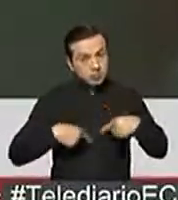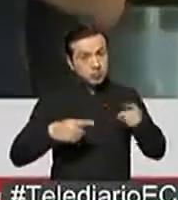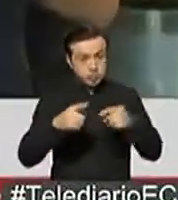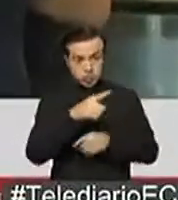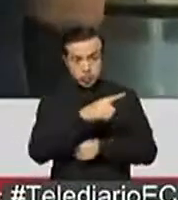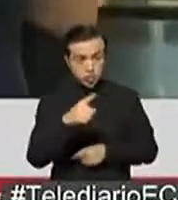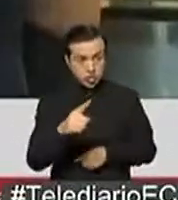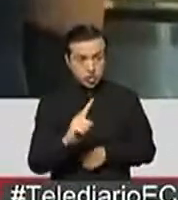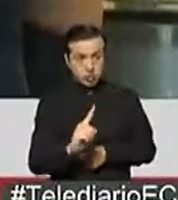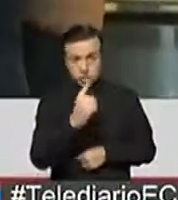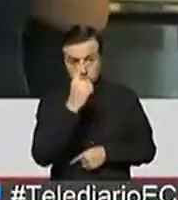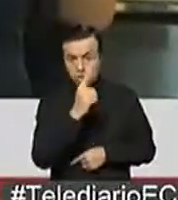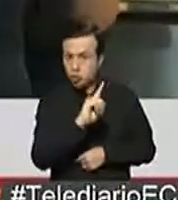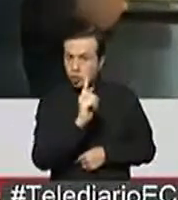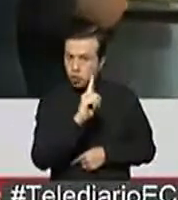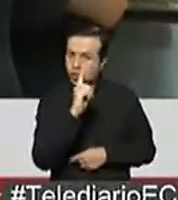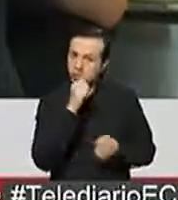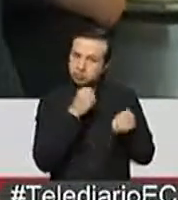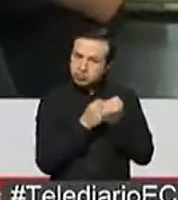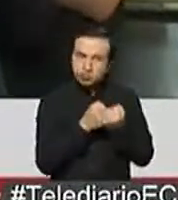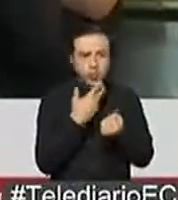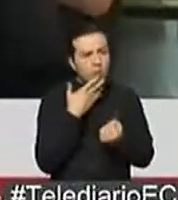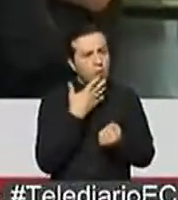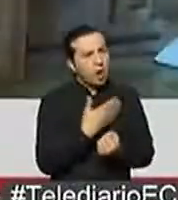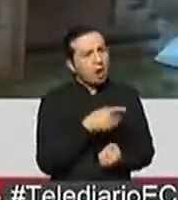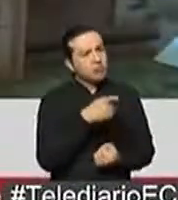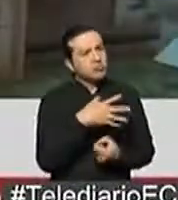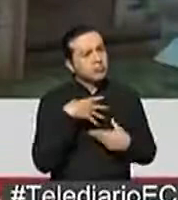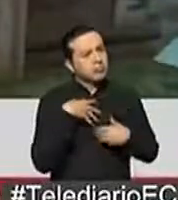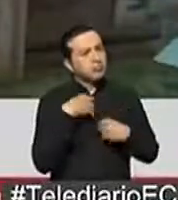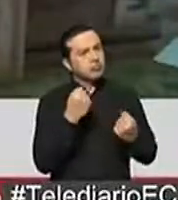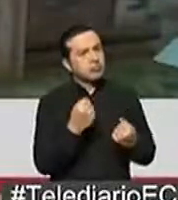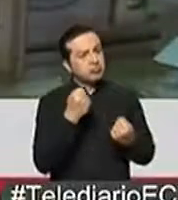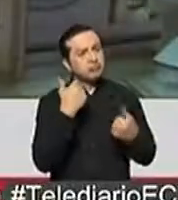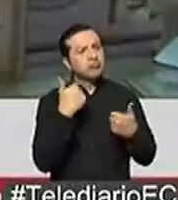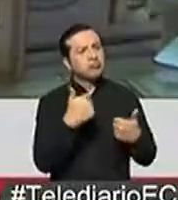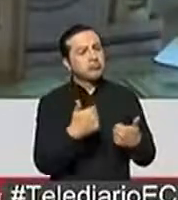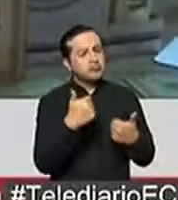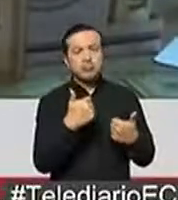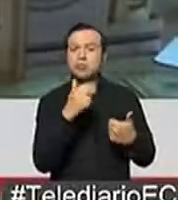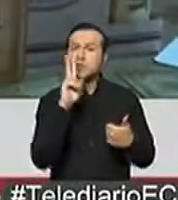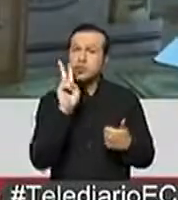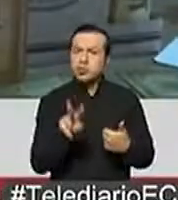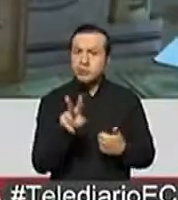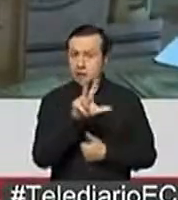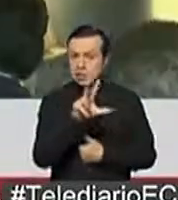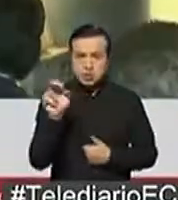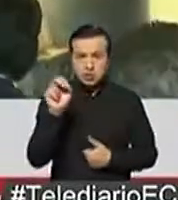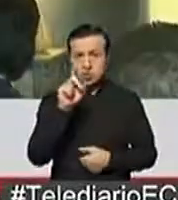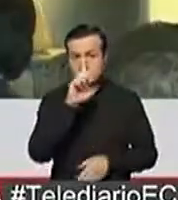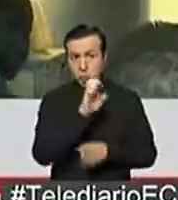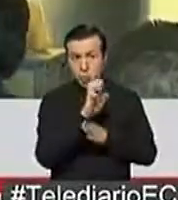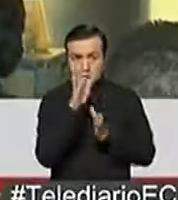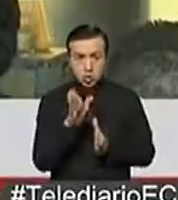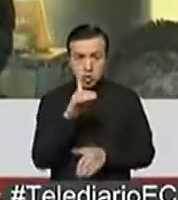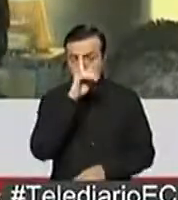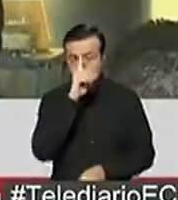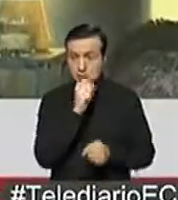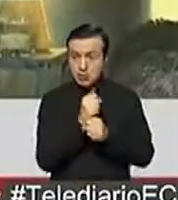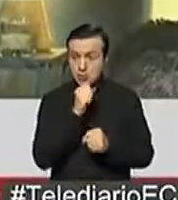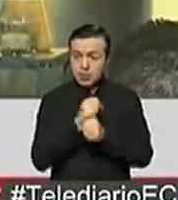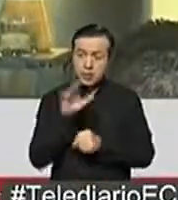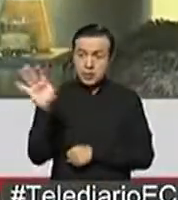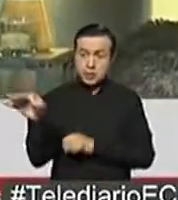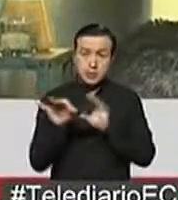solos, valoró la tenacidad de cada uno de ellos por emprender y por dar trabajo a más de 2.300 ecuatorianos, 1.500 empleos directos